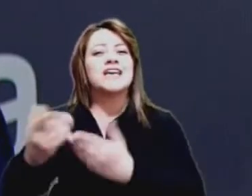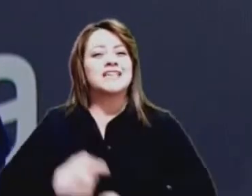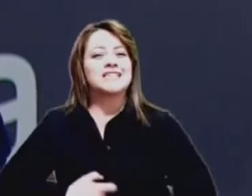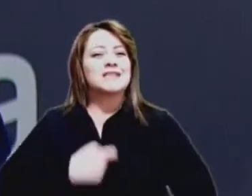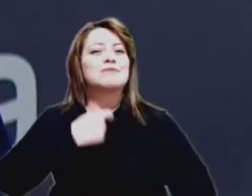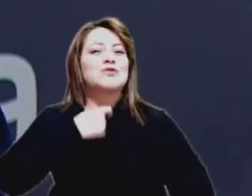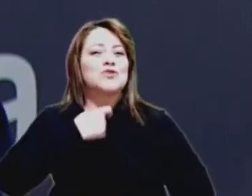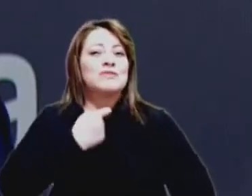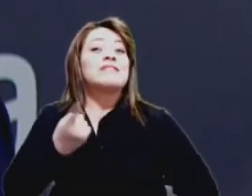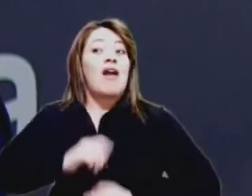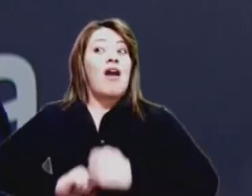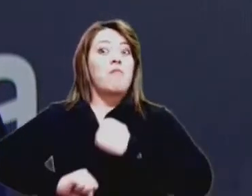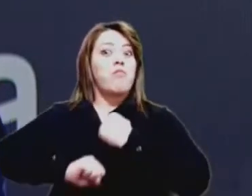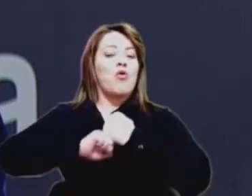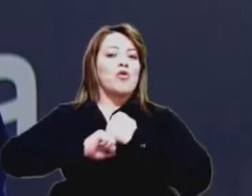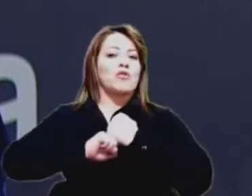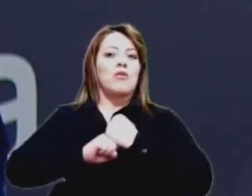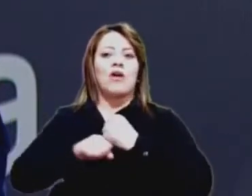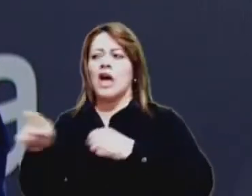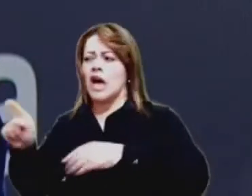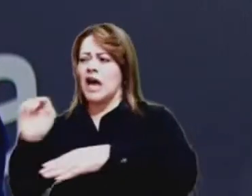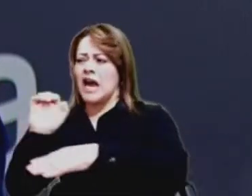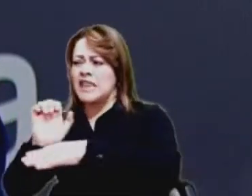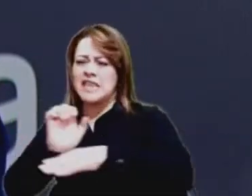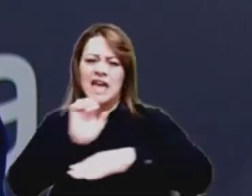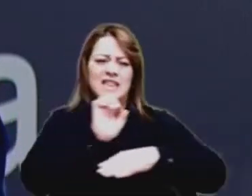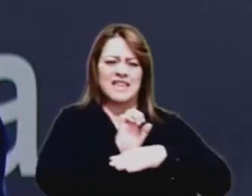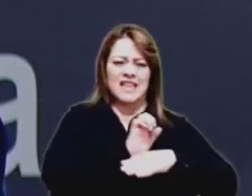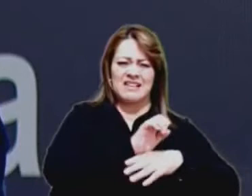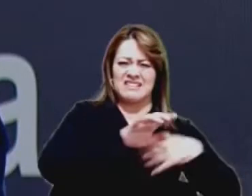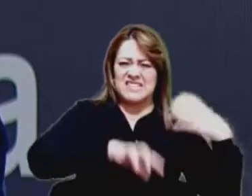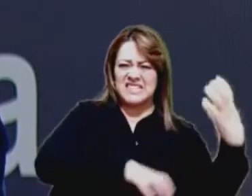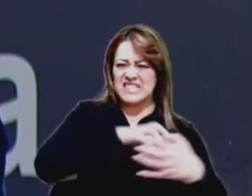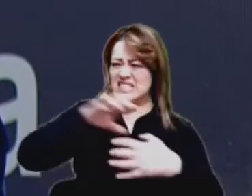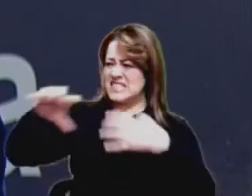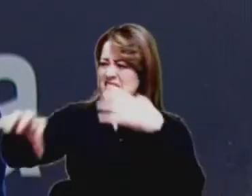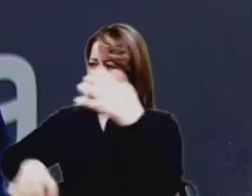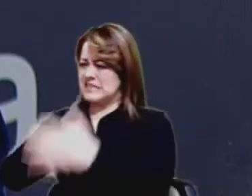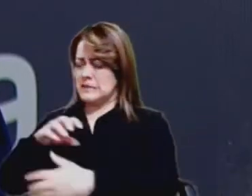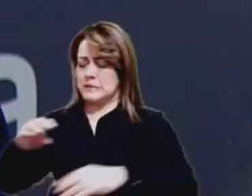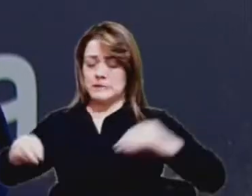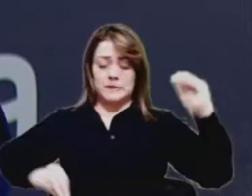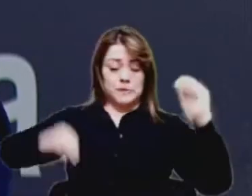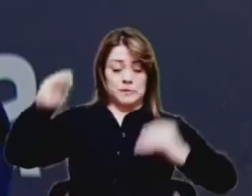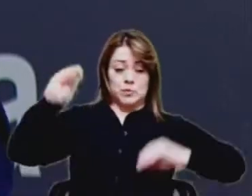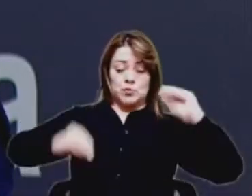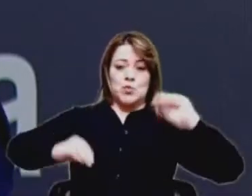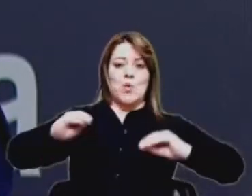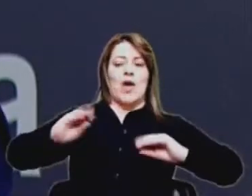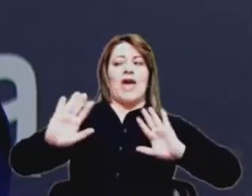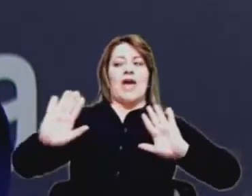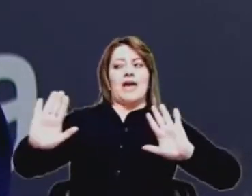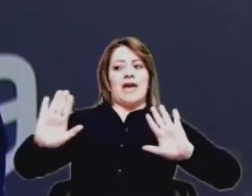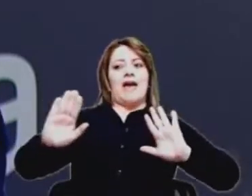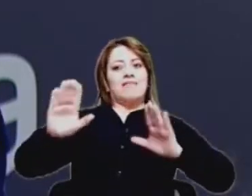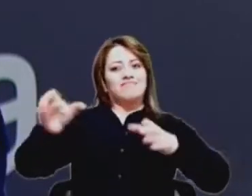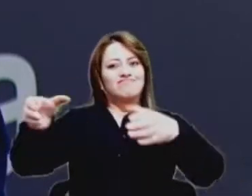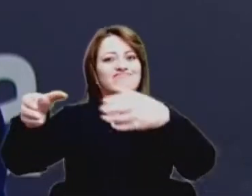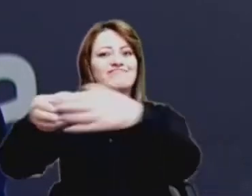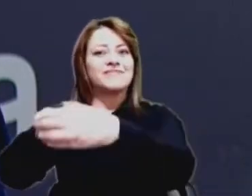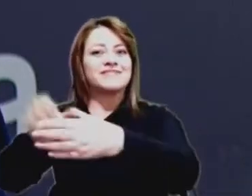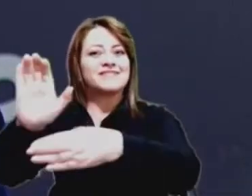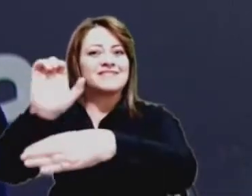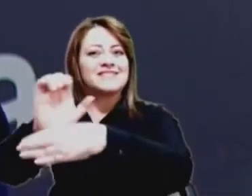conflictos a los problemas a las complejidades que día a día enfrentan esas entidades porque teniendo un concepto